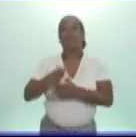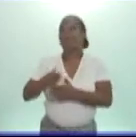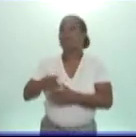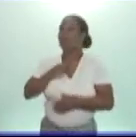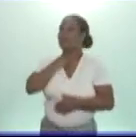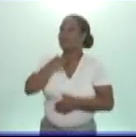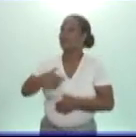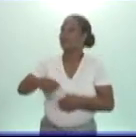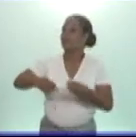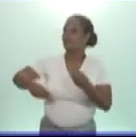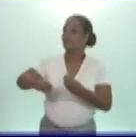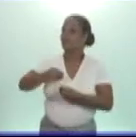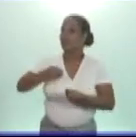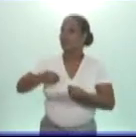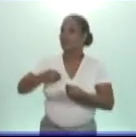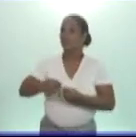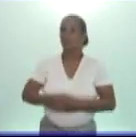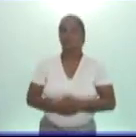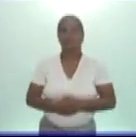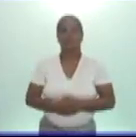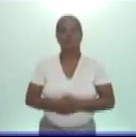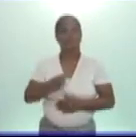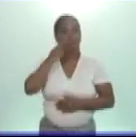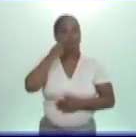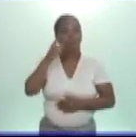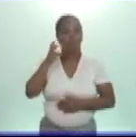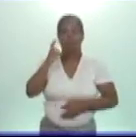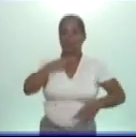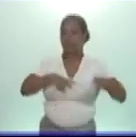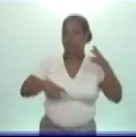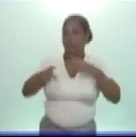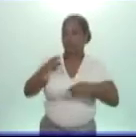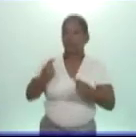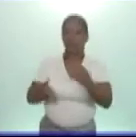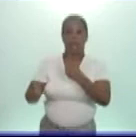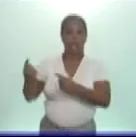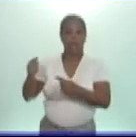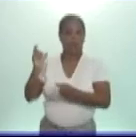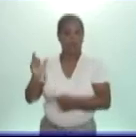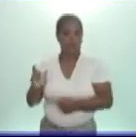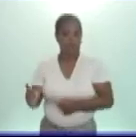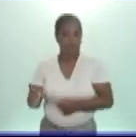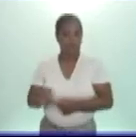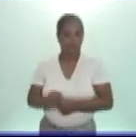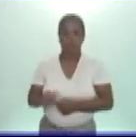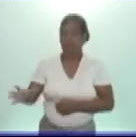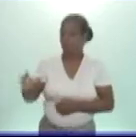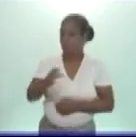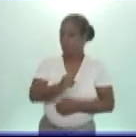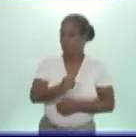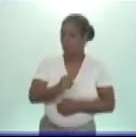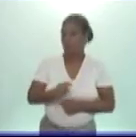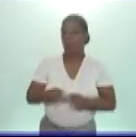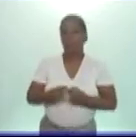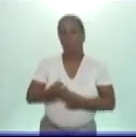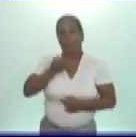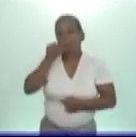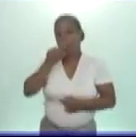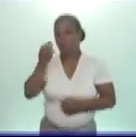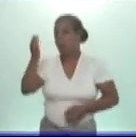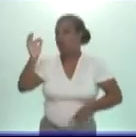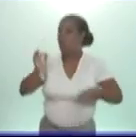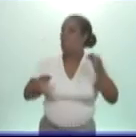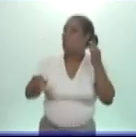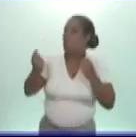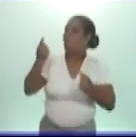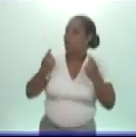a revisar algunas de las partes, no vamos a revisar toda la tabla, solo para destacar algunos elementos que nos pudieran